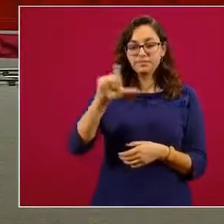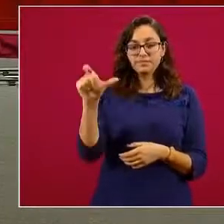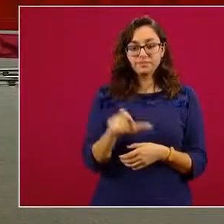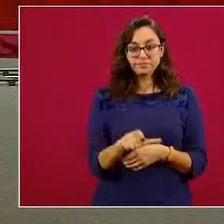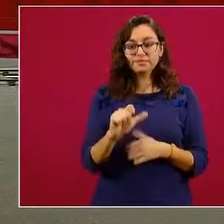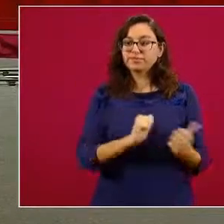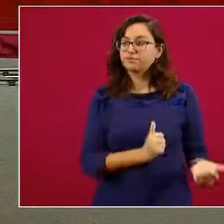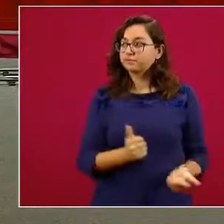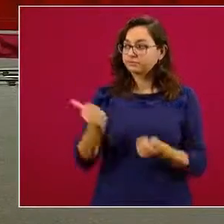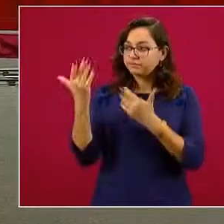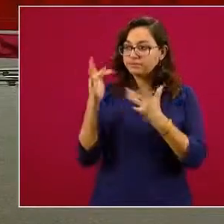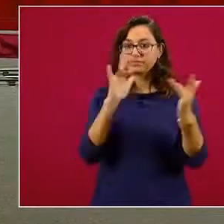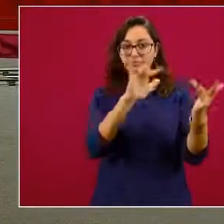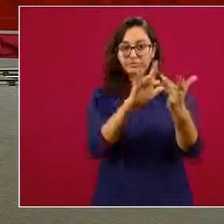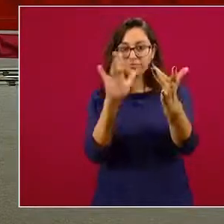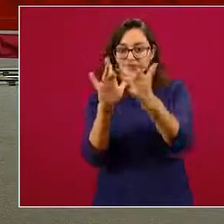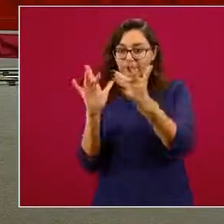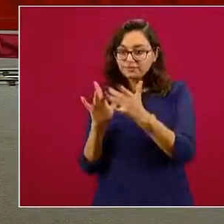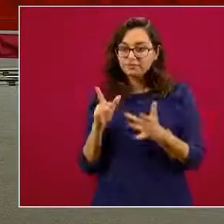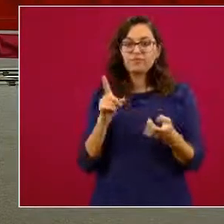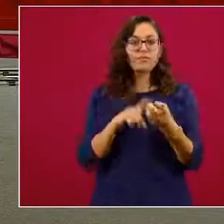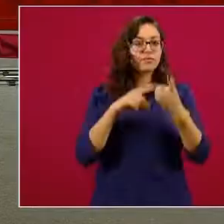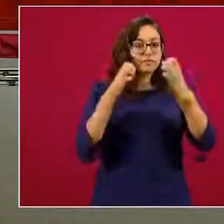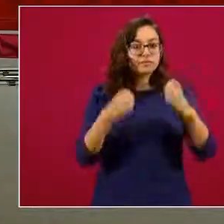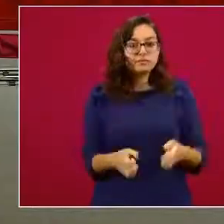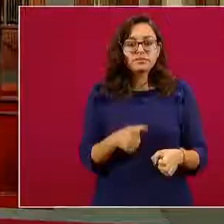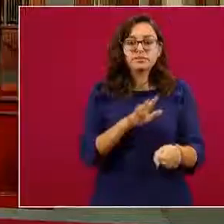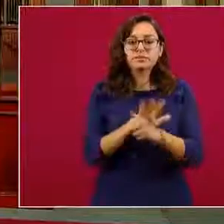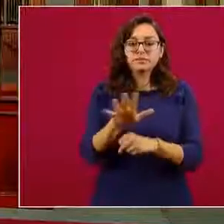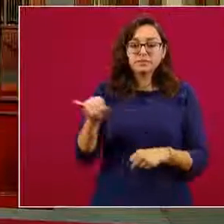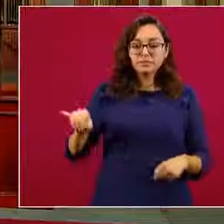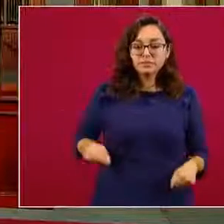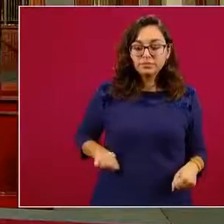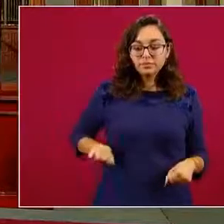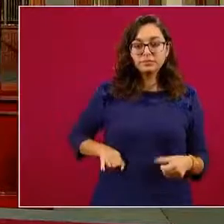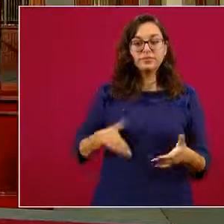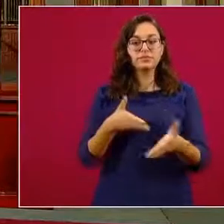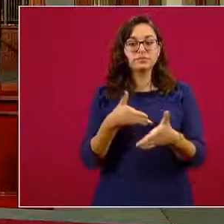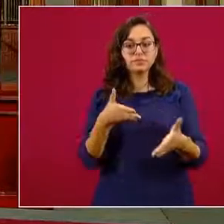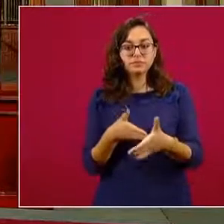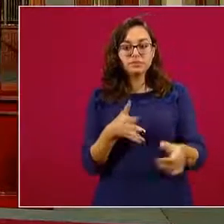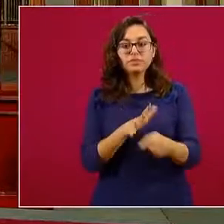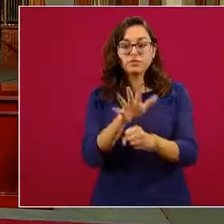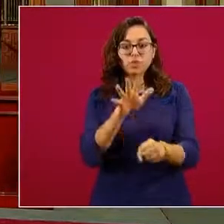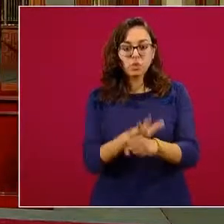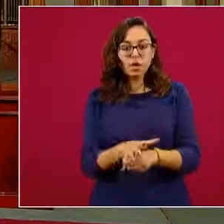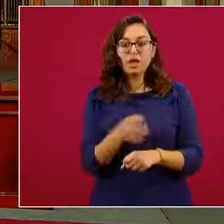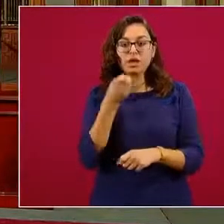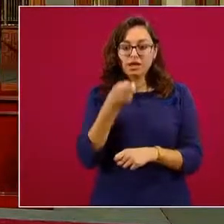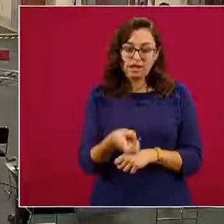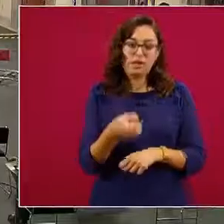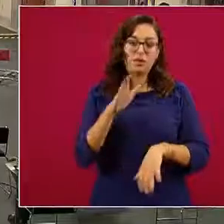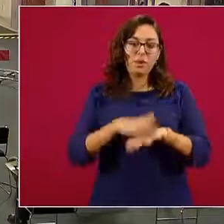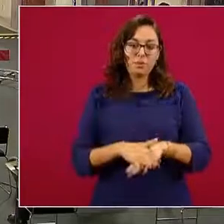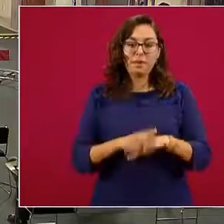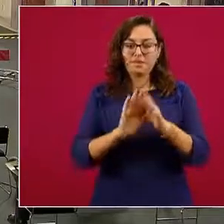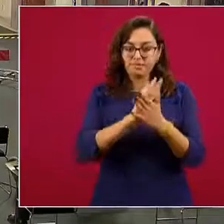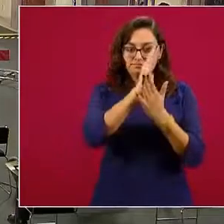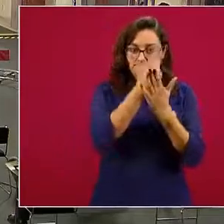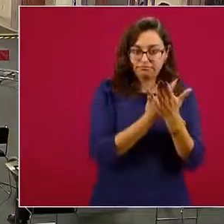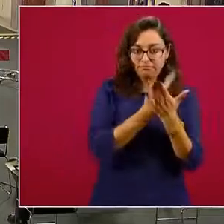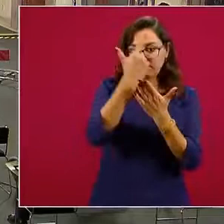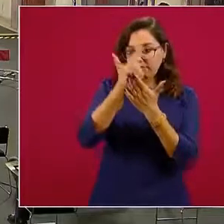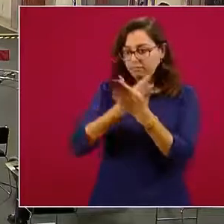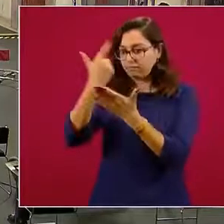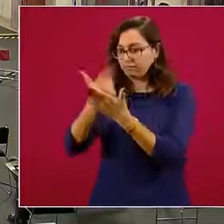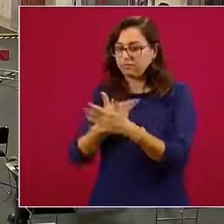contactarlas, ¿no? Saber en dónde están, cuáles son sus intereses, cuáles son sus obstáculos, y justamente enriquecer padrones muy